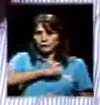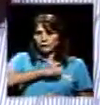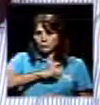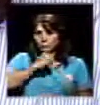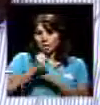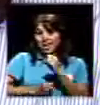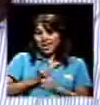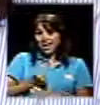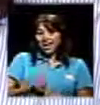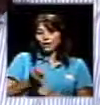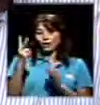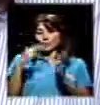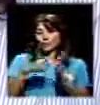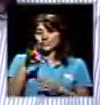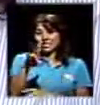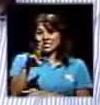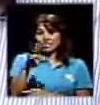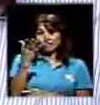algo pasó.